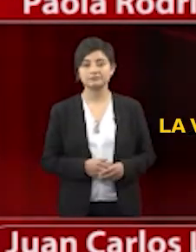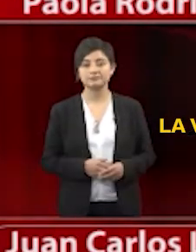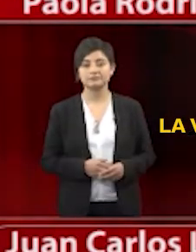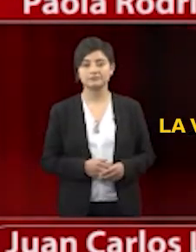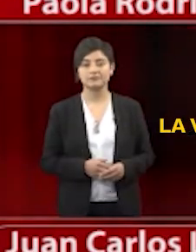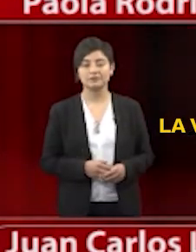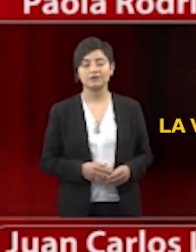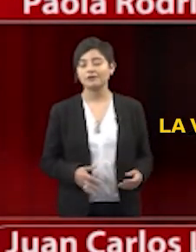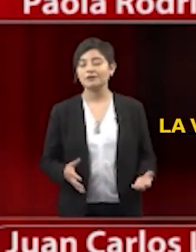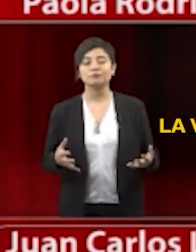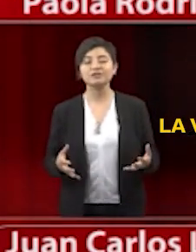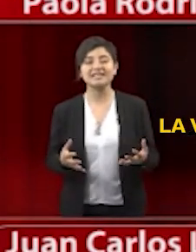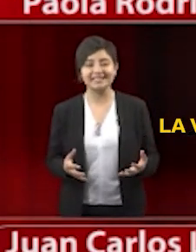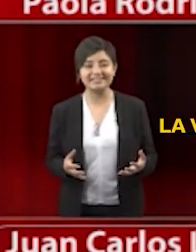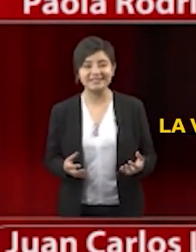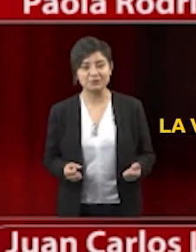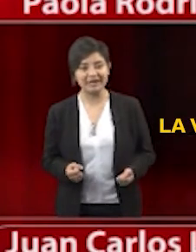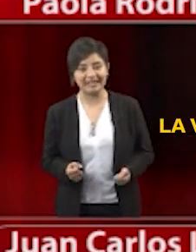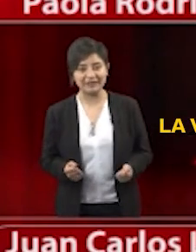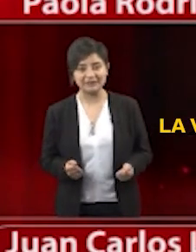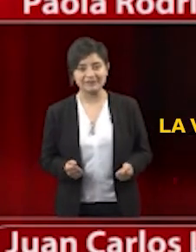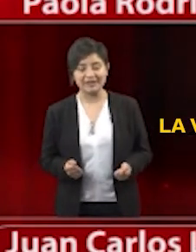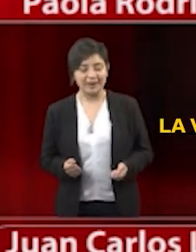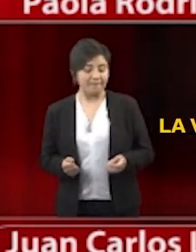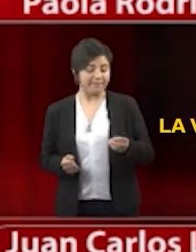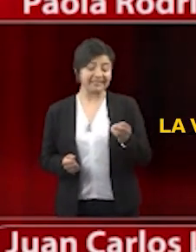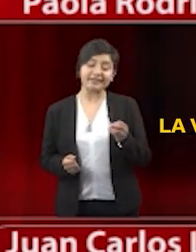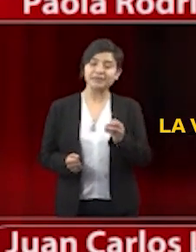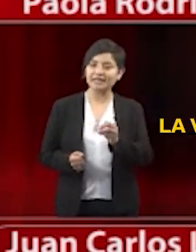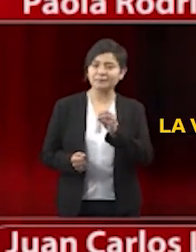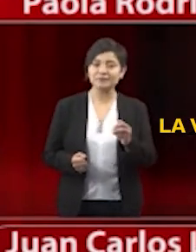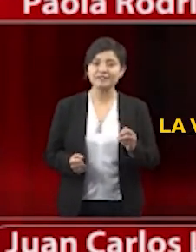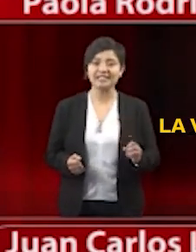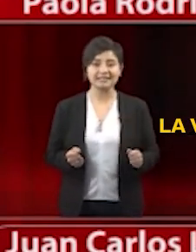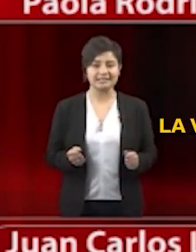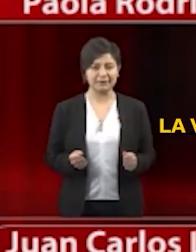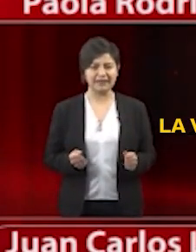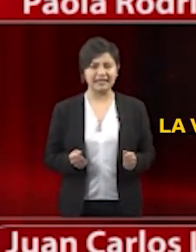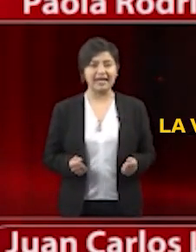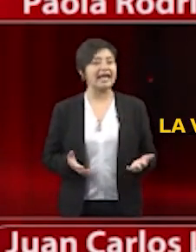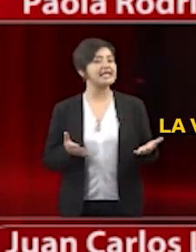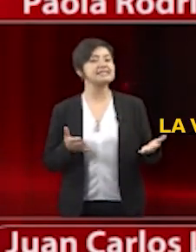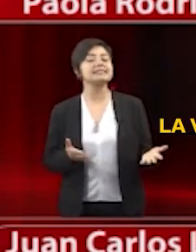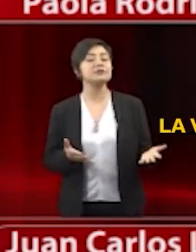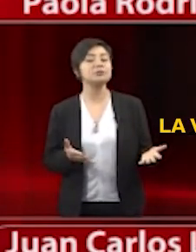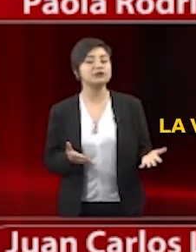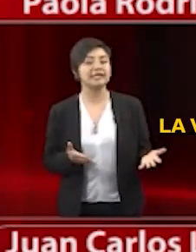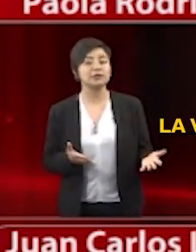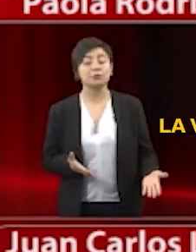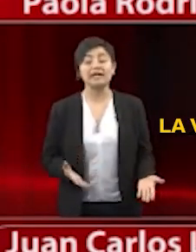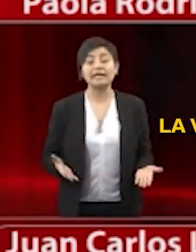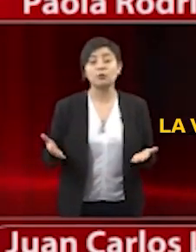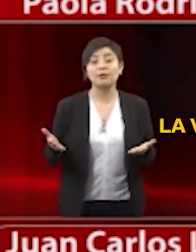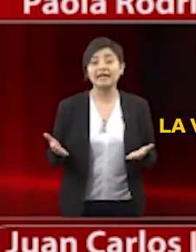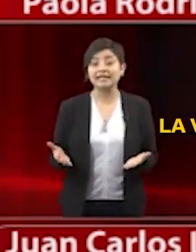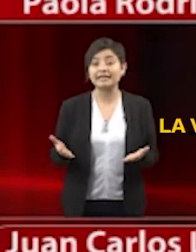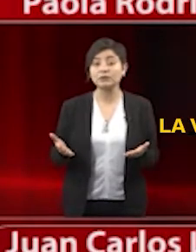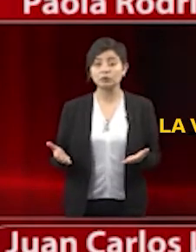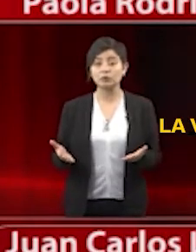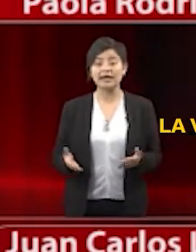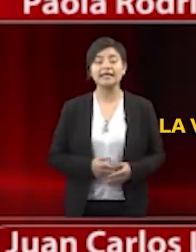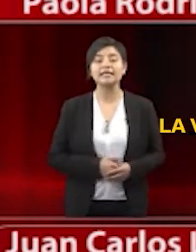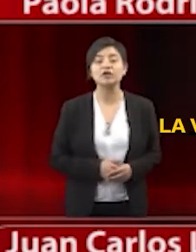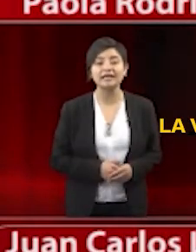Michada. Muchas gracias, Juan Carlos. Para terminar, me gustaría saber, ¿existe un proyecto para recuperar